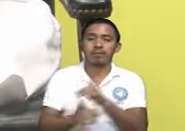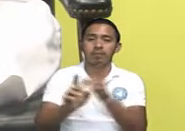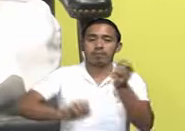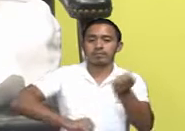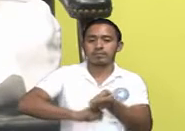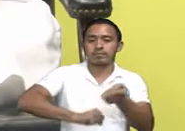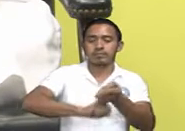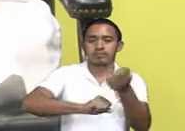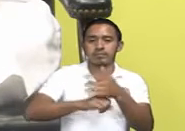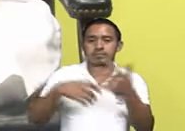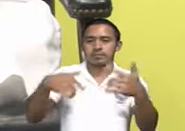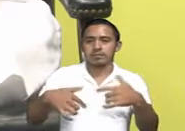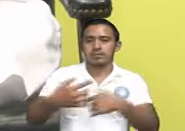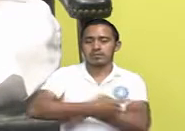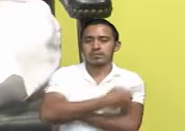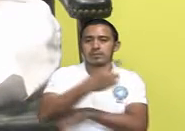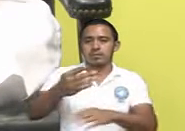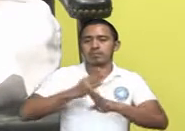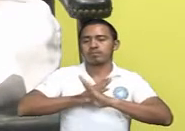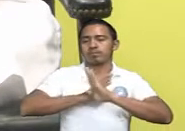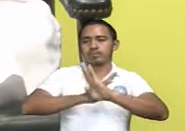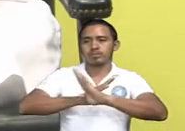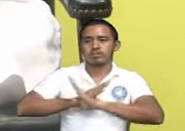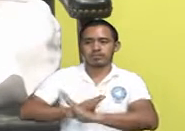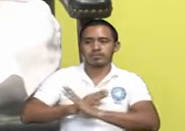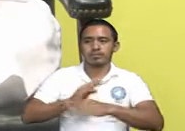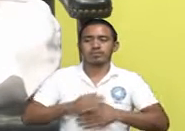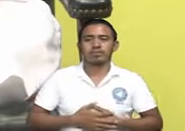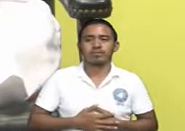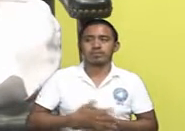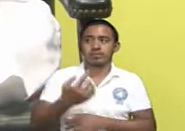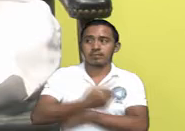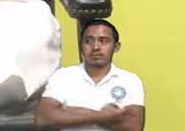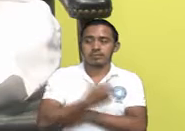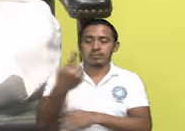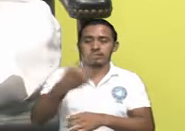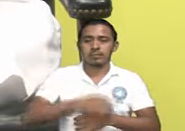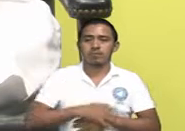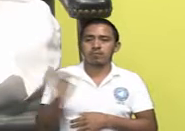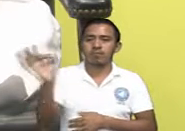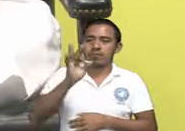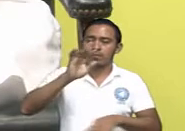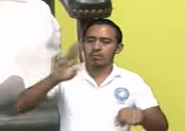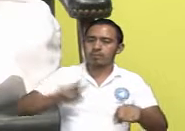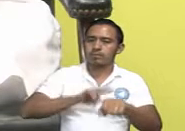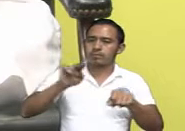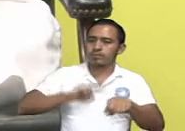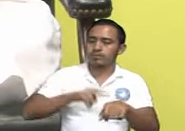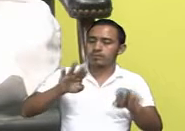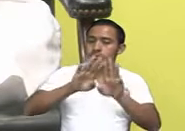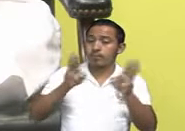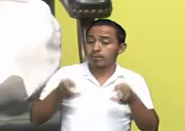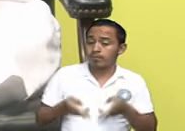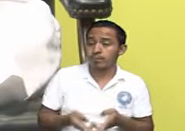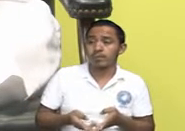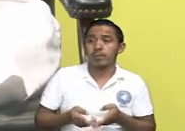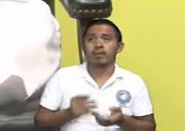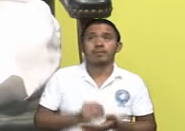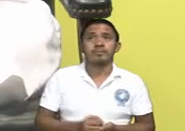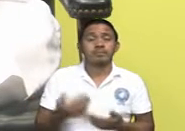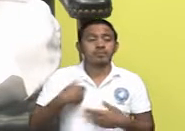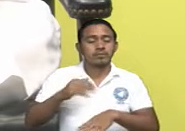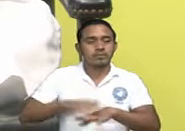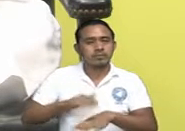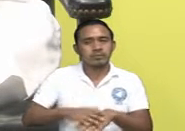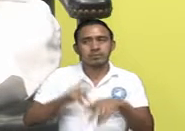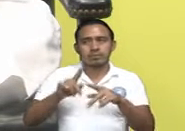solidarios con este Día de la Prevención y precisamente por eso se define el día a nivel mundial, para poder hacer el llamamiento a la comunidad,